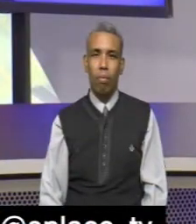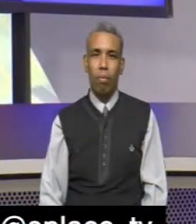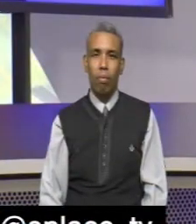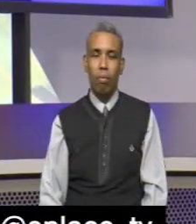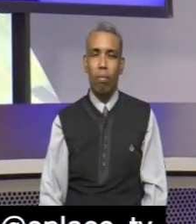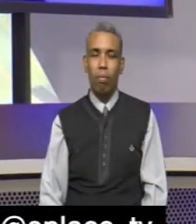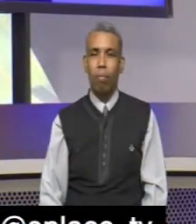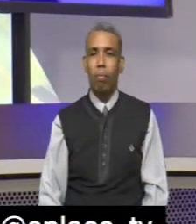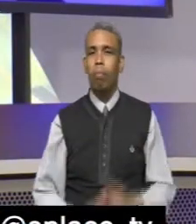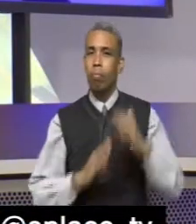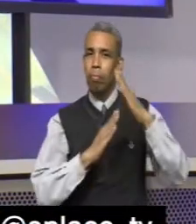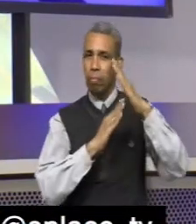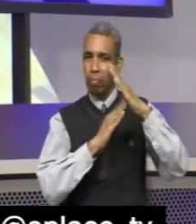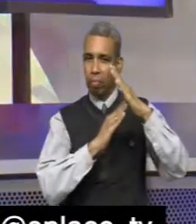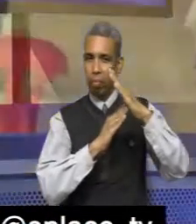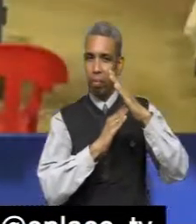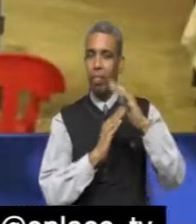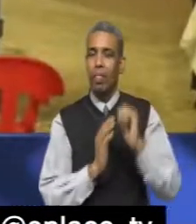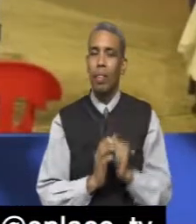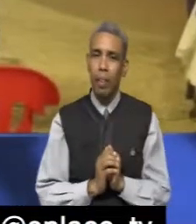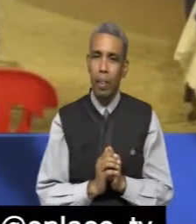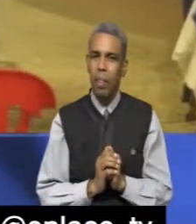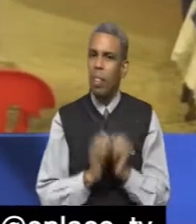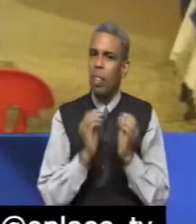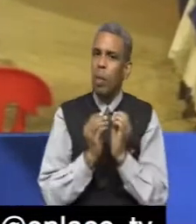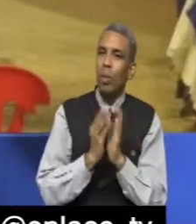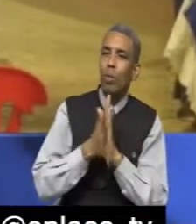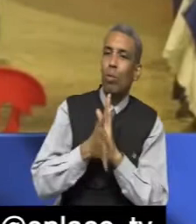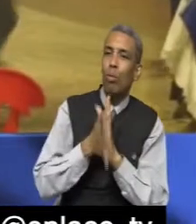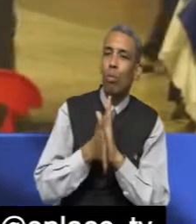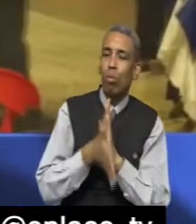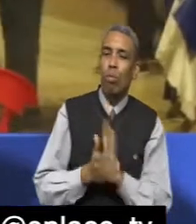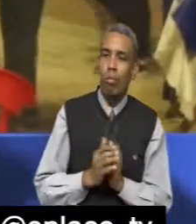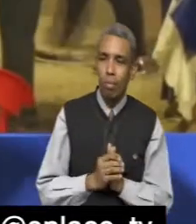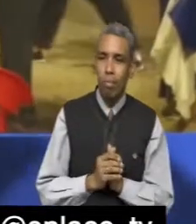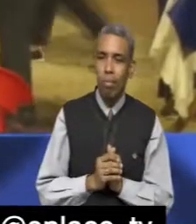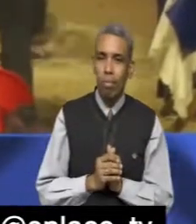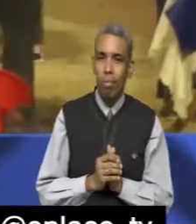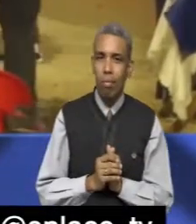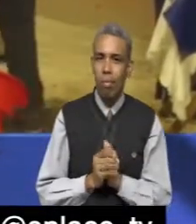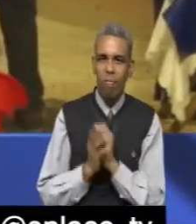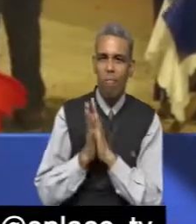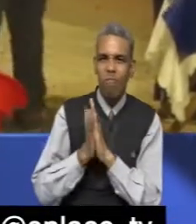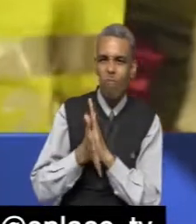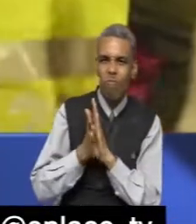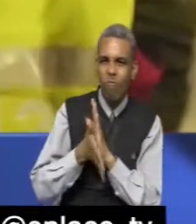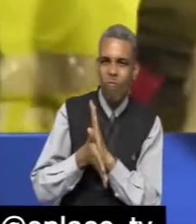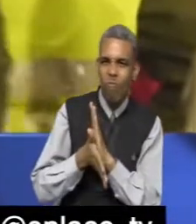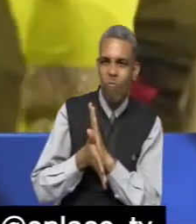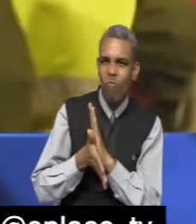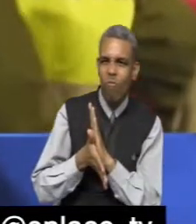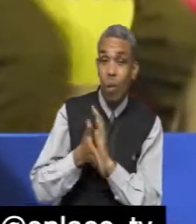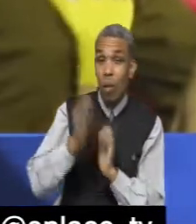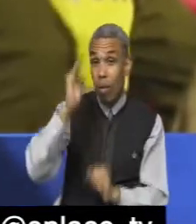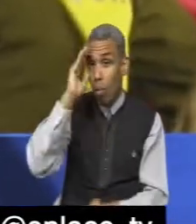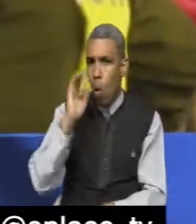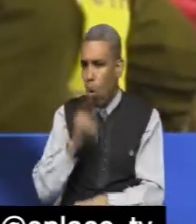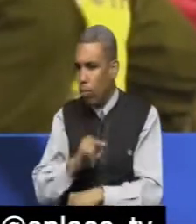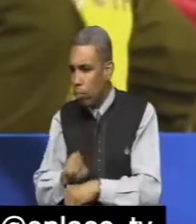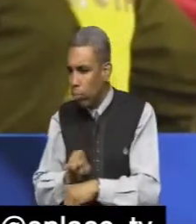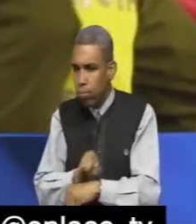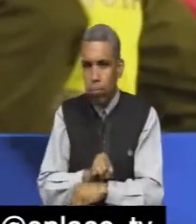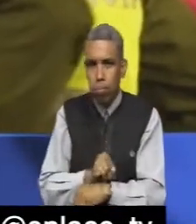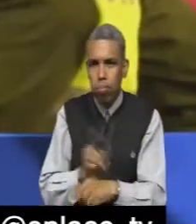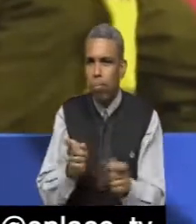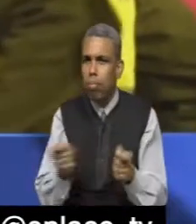Momento de hacer una pausa, pero no se muevan porque al regresar tendremos para ustedes información sobre los operativos que se realizaron por parte de las